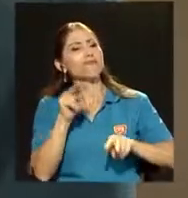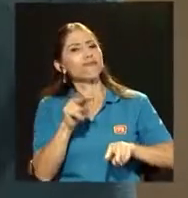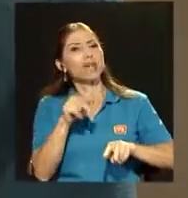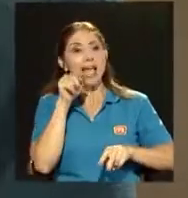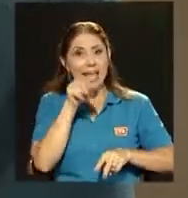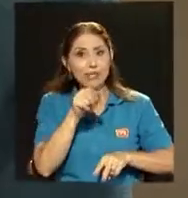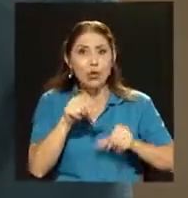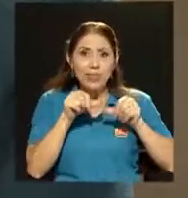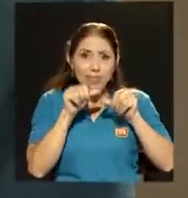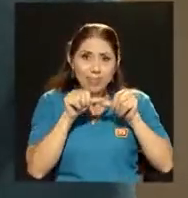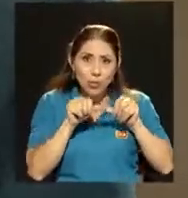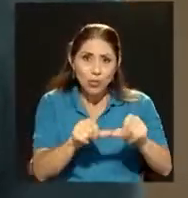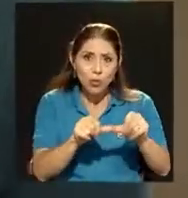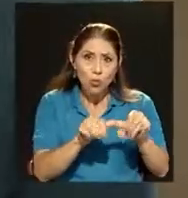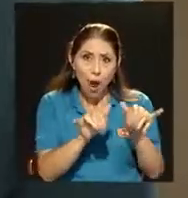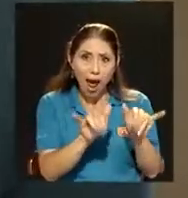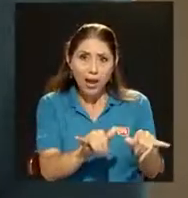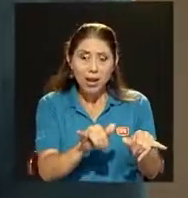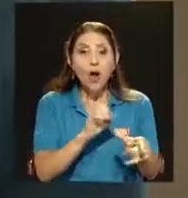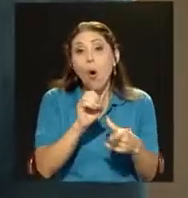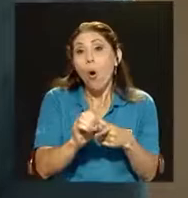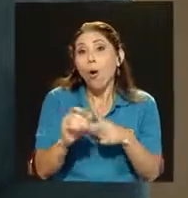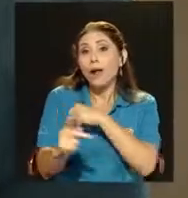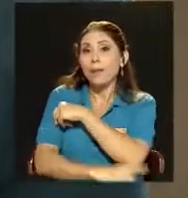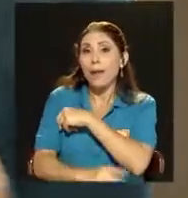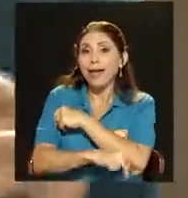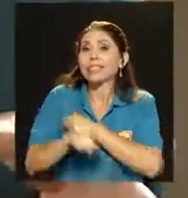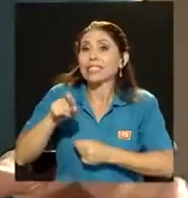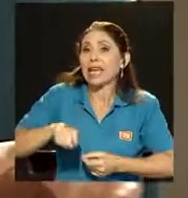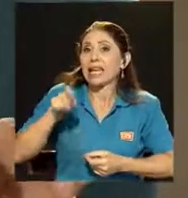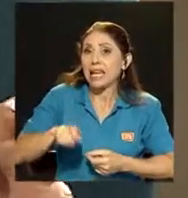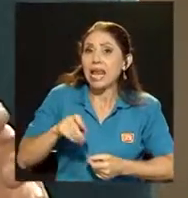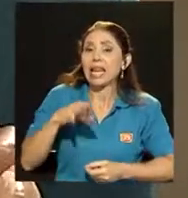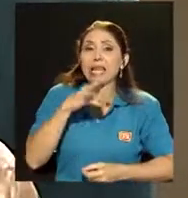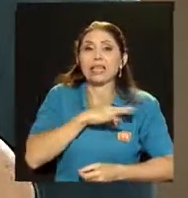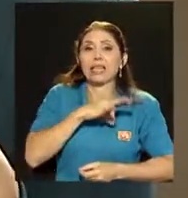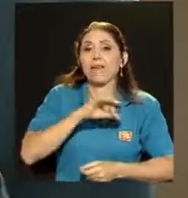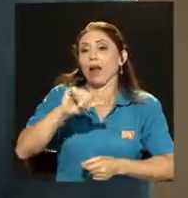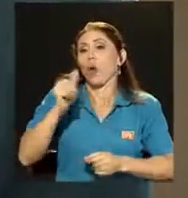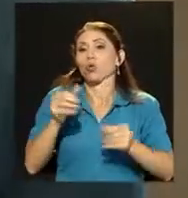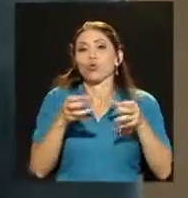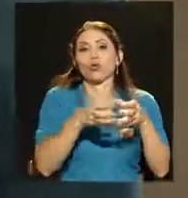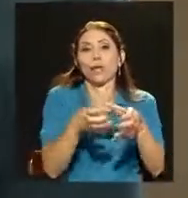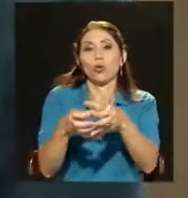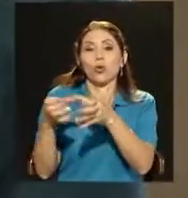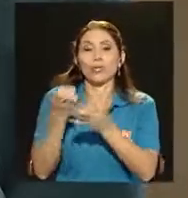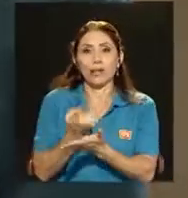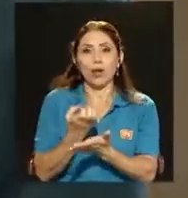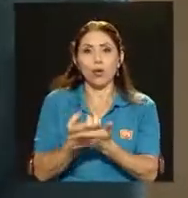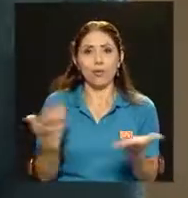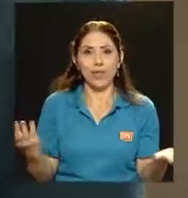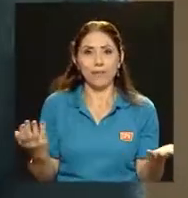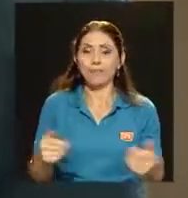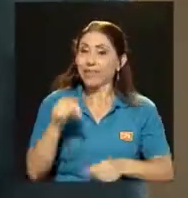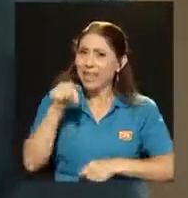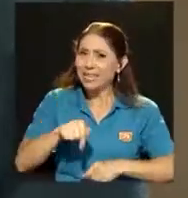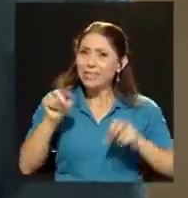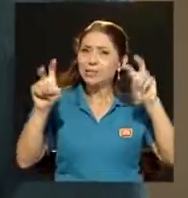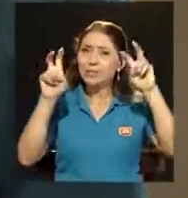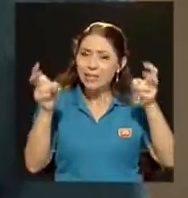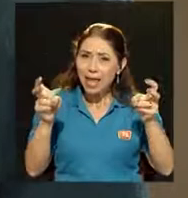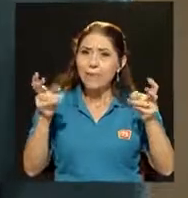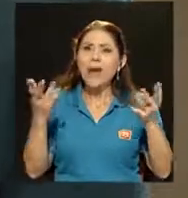continuar vigentes o si más bien el país requiere incentivar otros sectores de la economía, ¿verdad? O sea, este es un tema